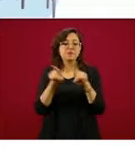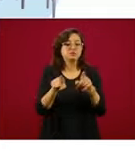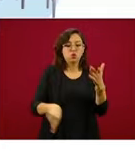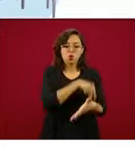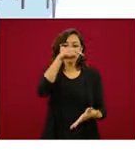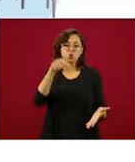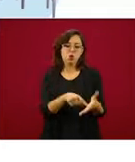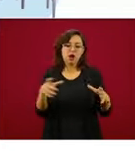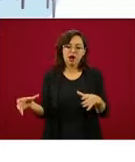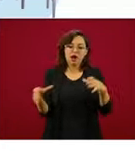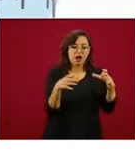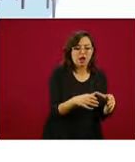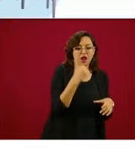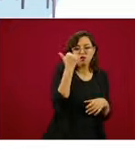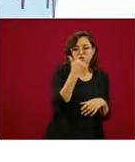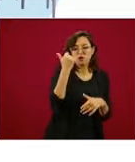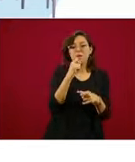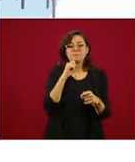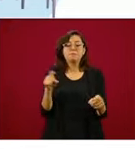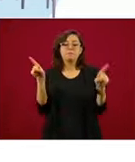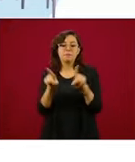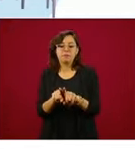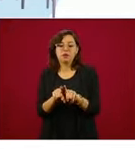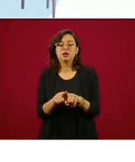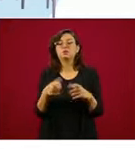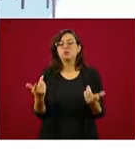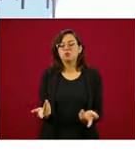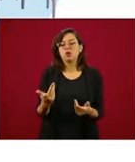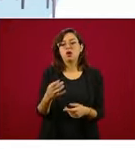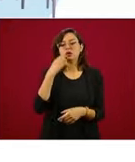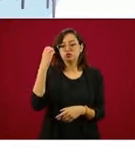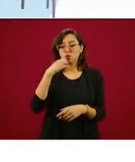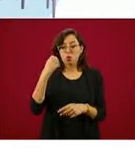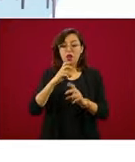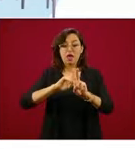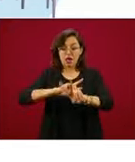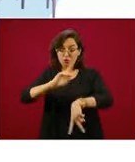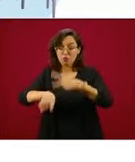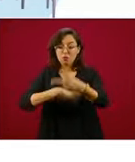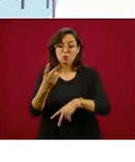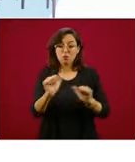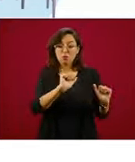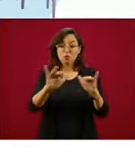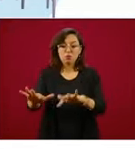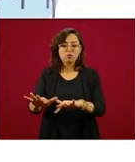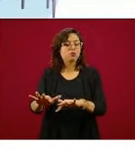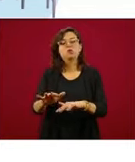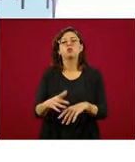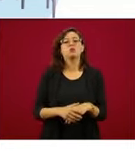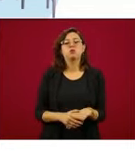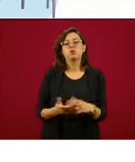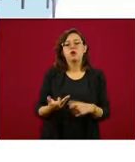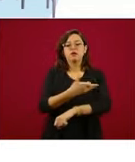alumnos y en una asistencia alternada a la escuela de acuerdo al apellido para que todas las familias vayan el mismo día a